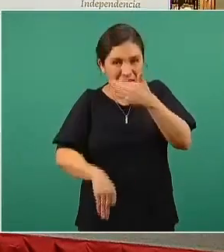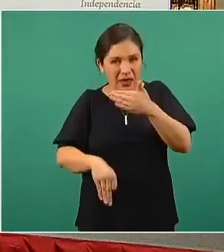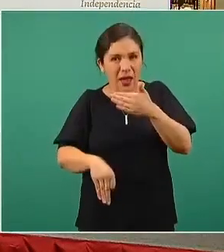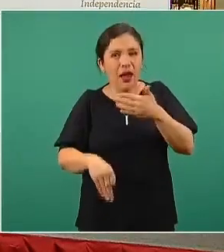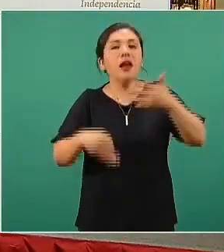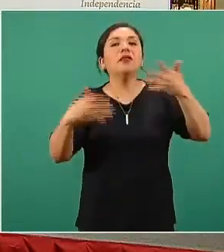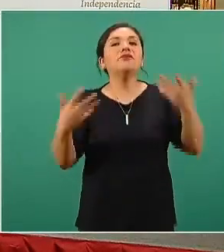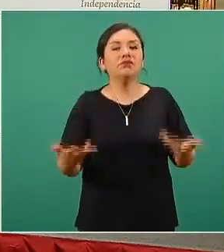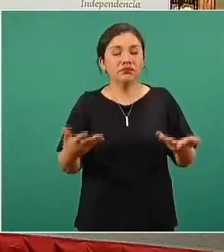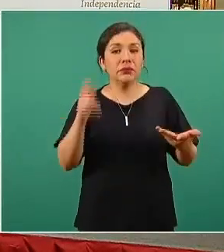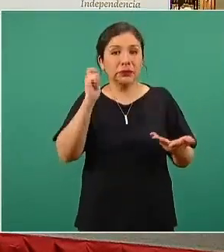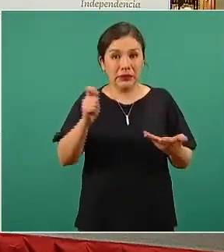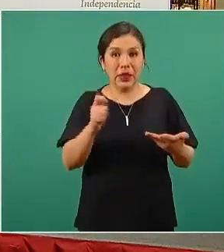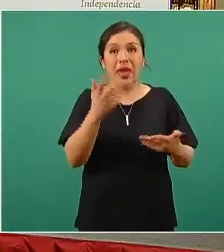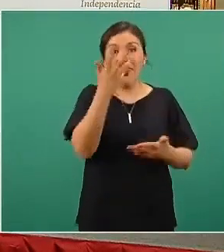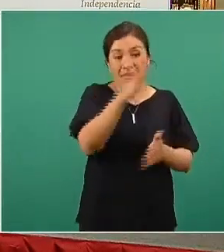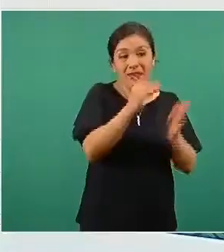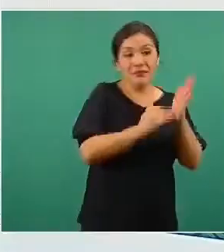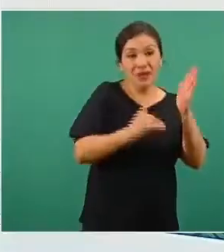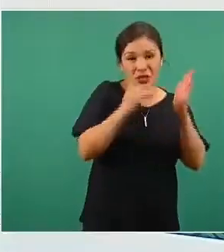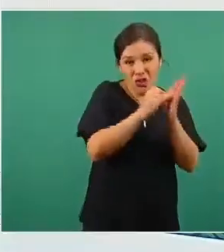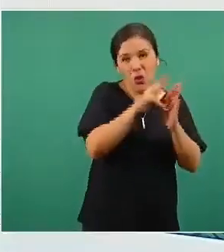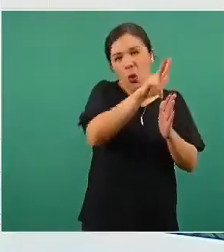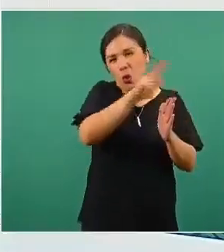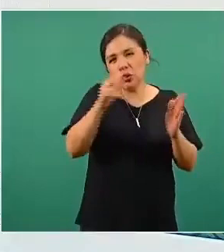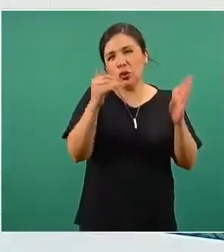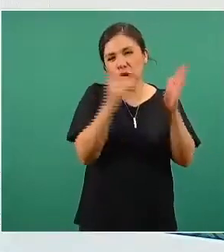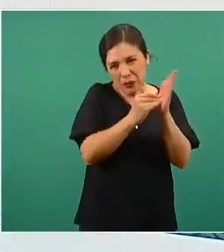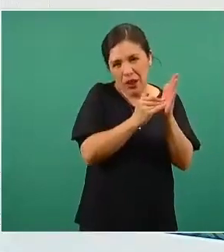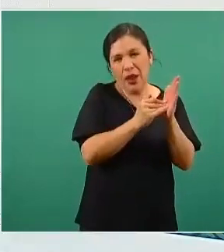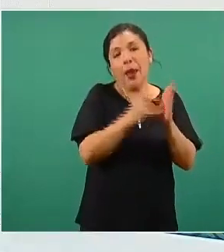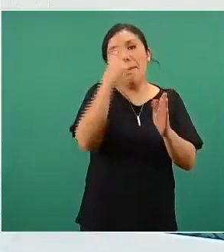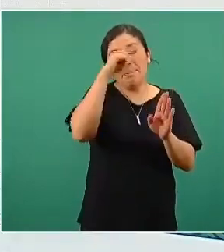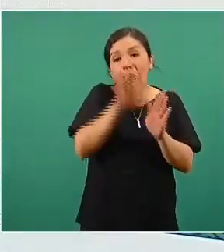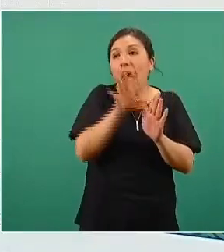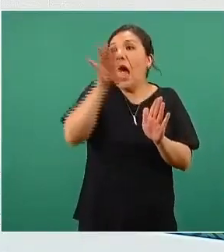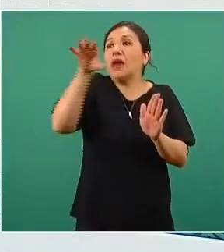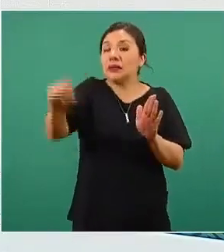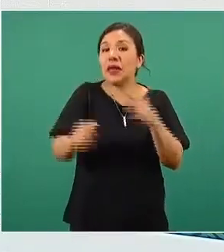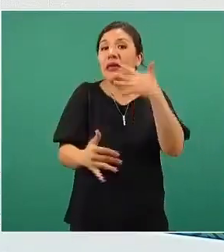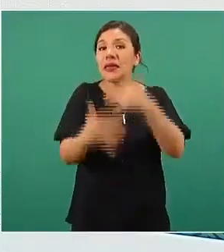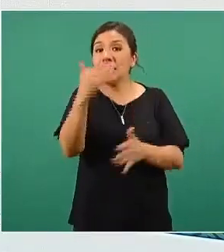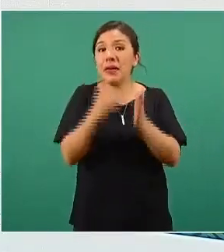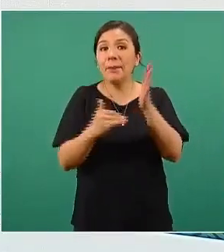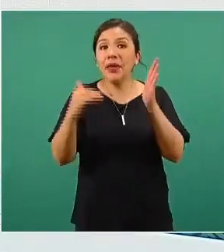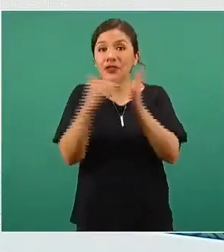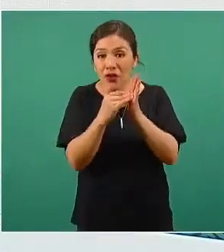que falta de estos 10.800.000 para llegar a los